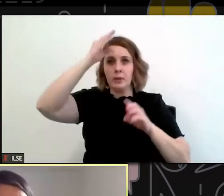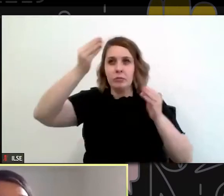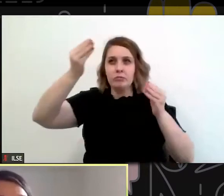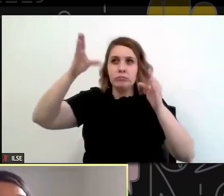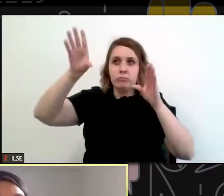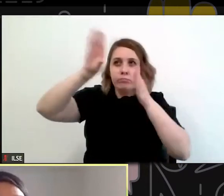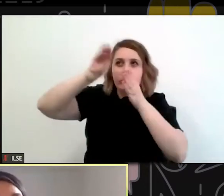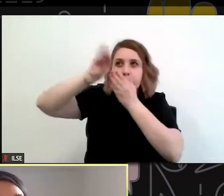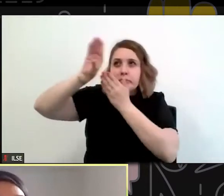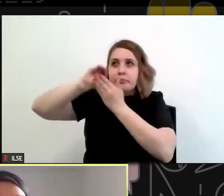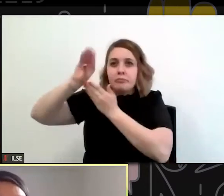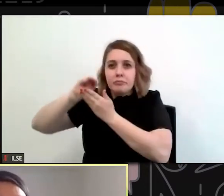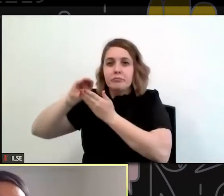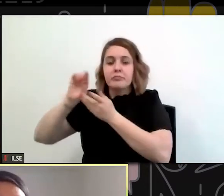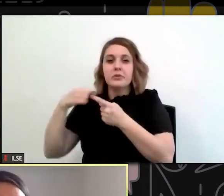yo creo que vamos